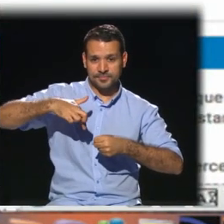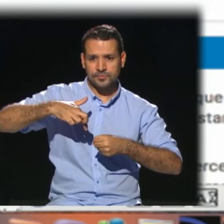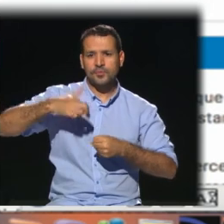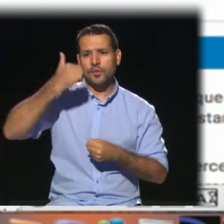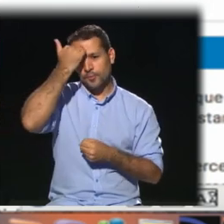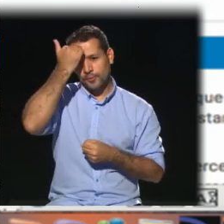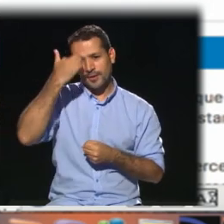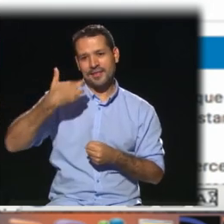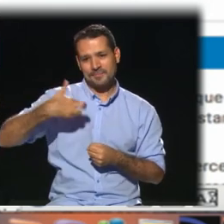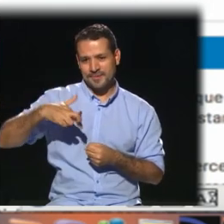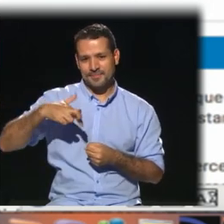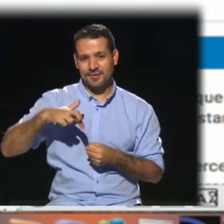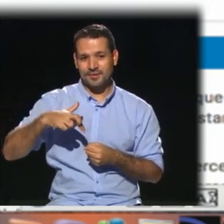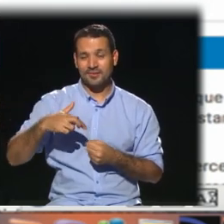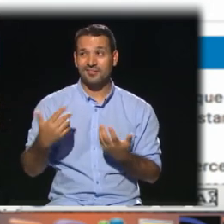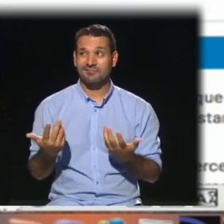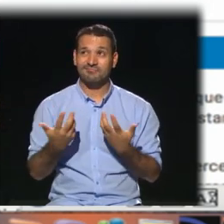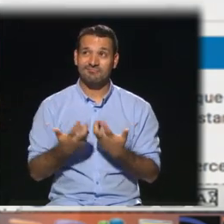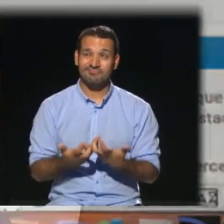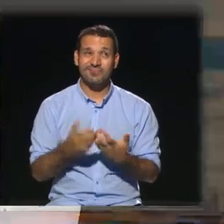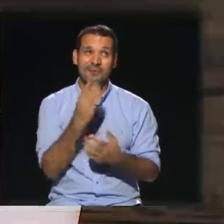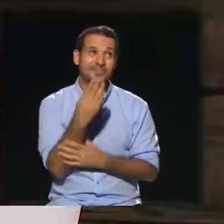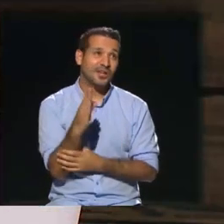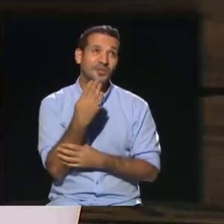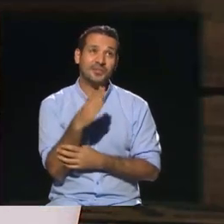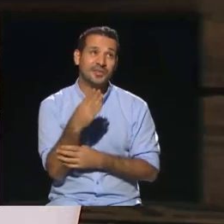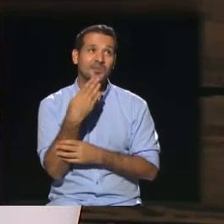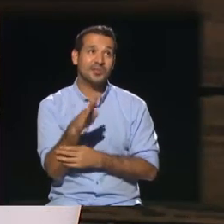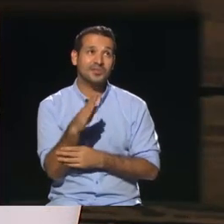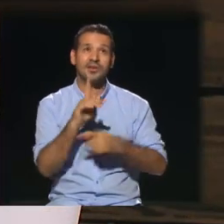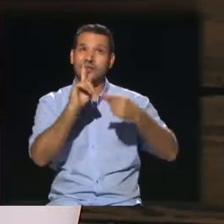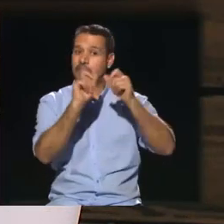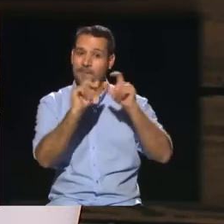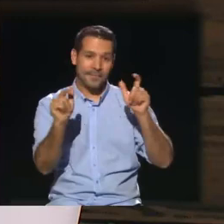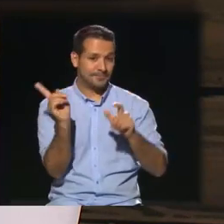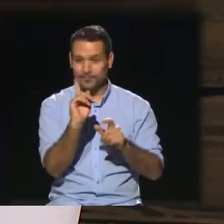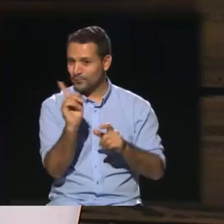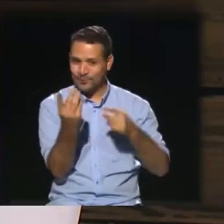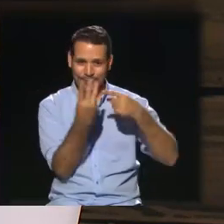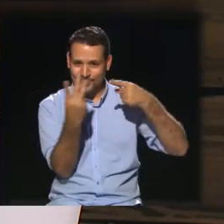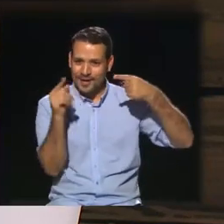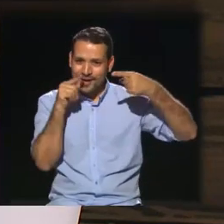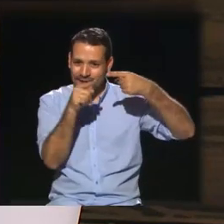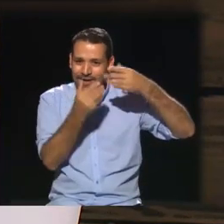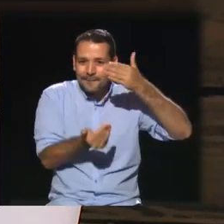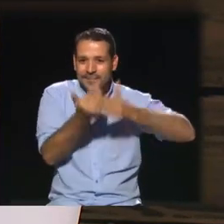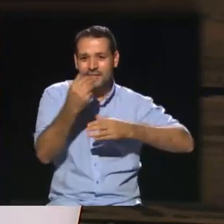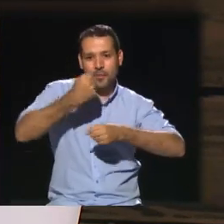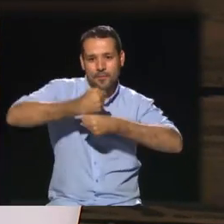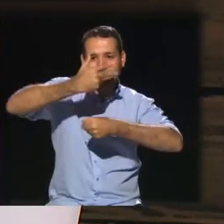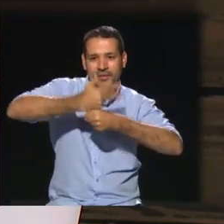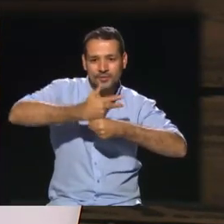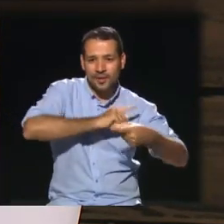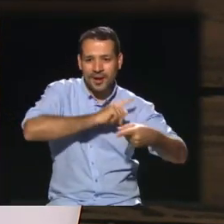profes de primaria siempre dicen, es que solamente es para bachillerato. No, aquí no. Aquí estamos desde transición hasta el